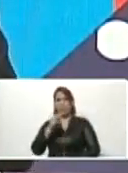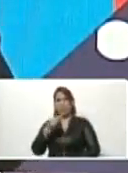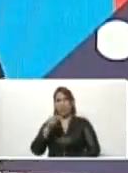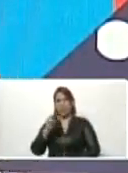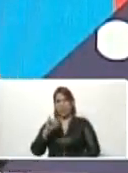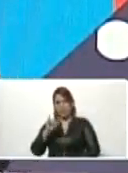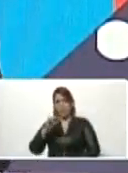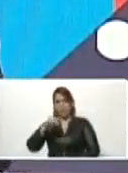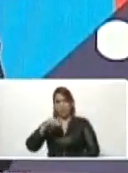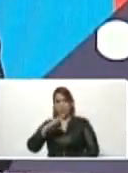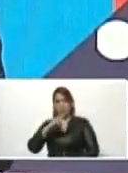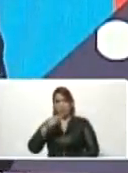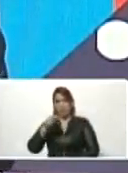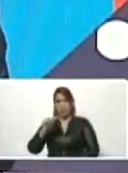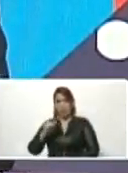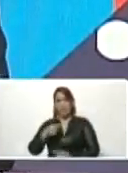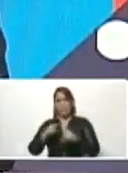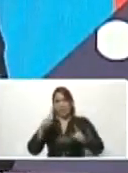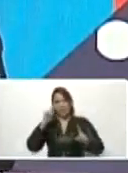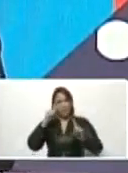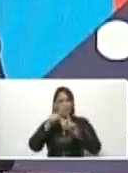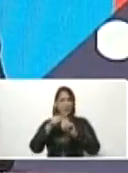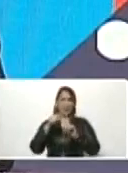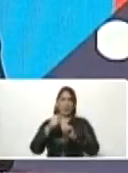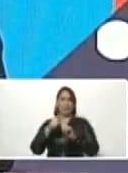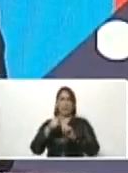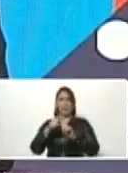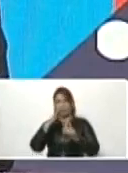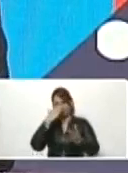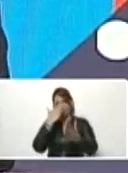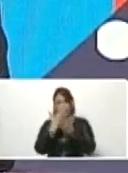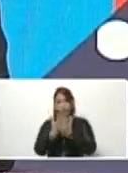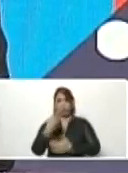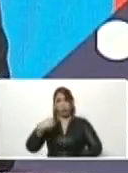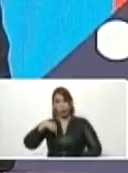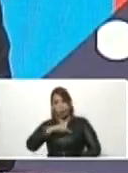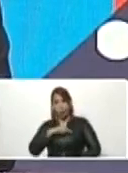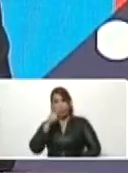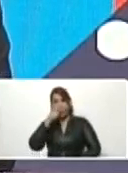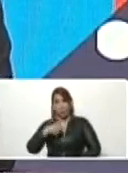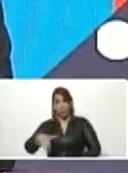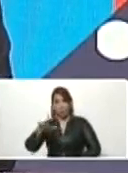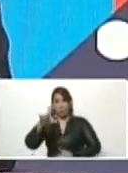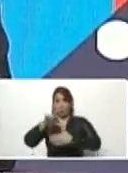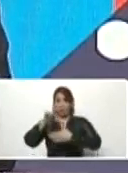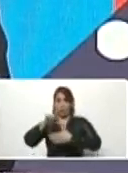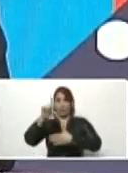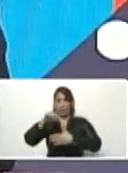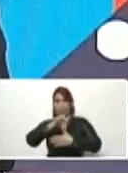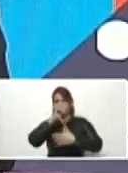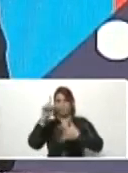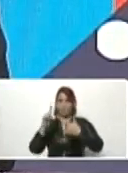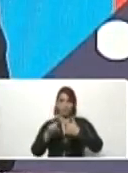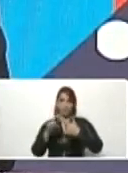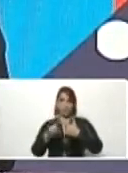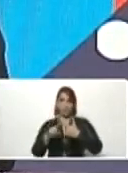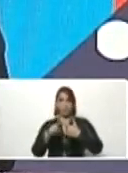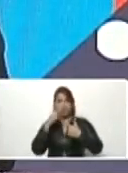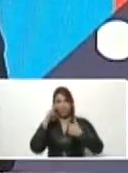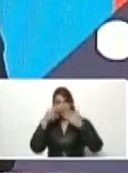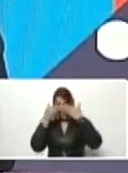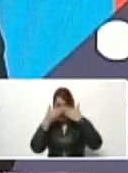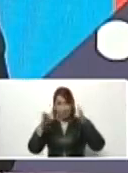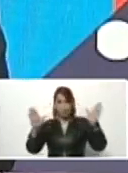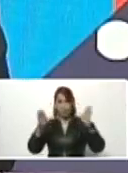desafíos que enfrenta la unión de nuestros pueblos de nuestra América. El otro es el punto importante de la visibilización de todos